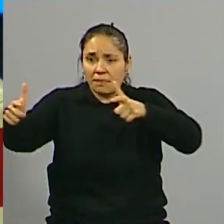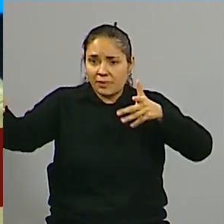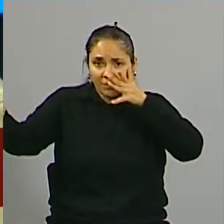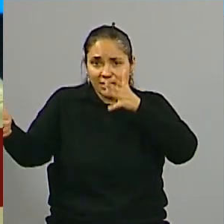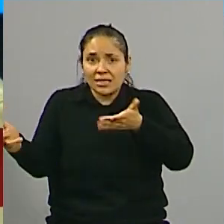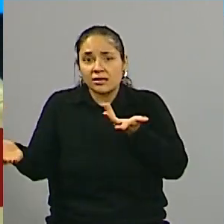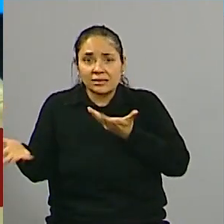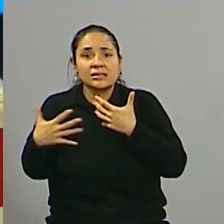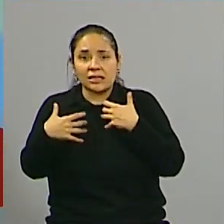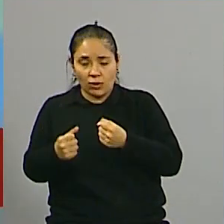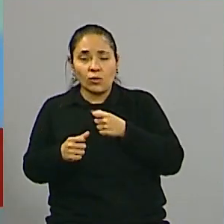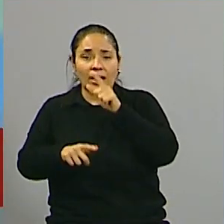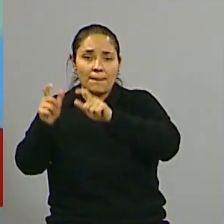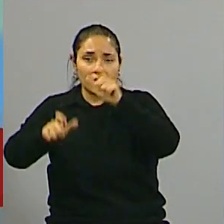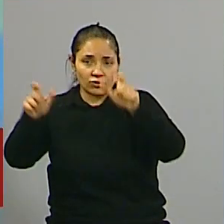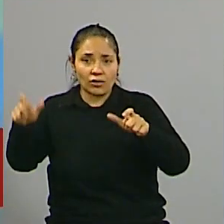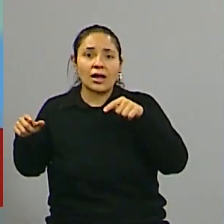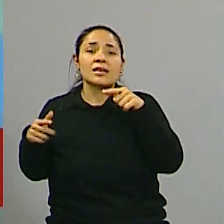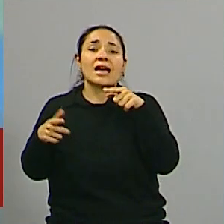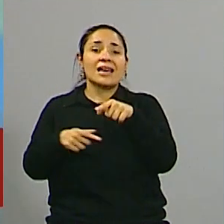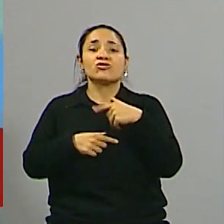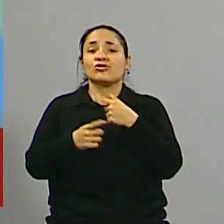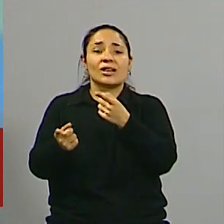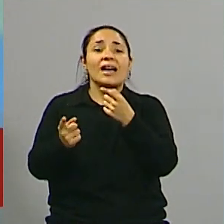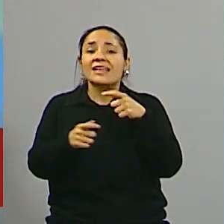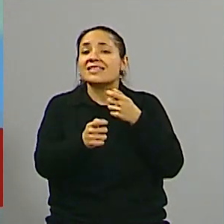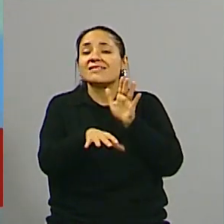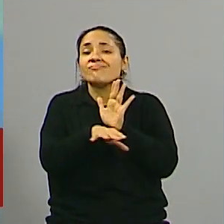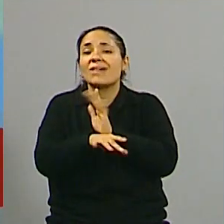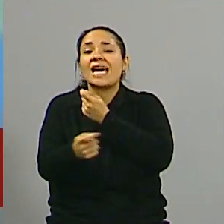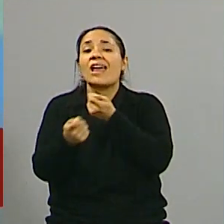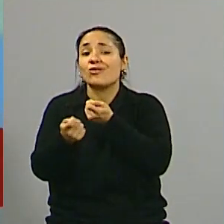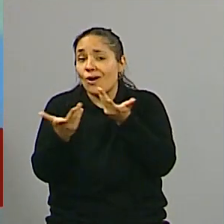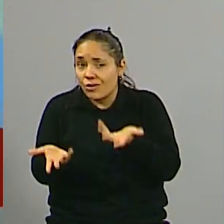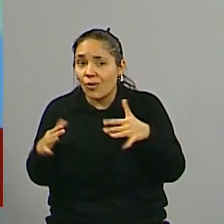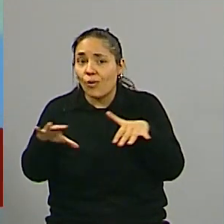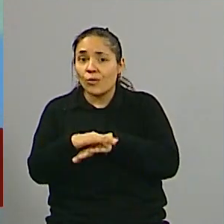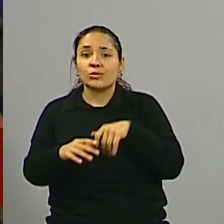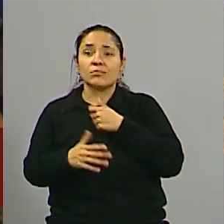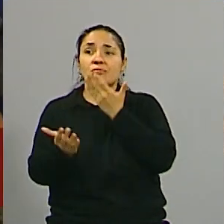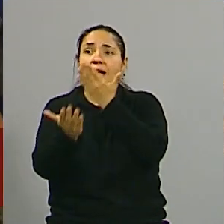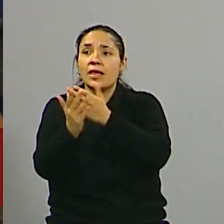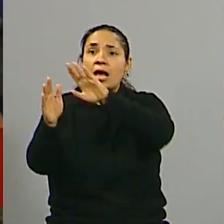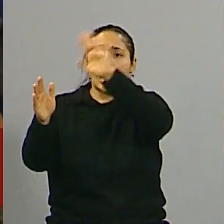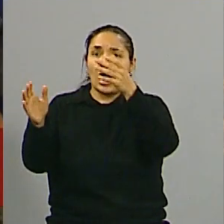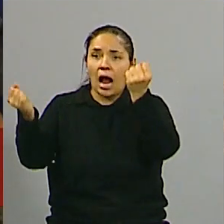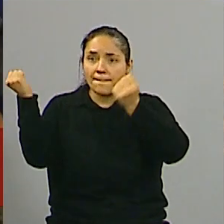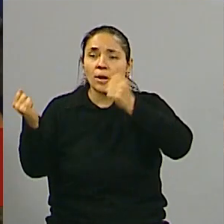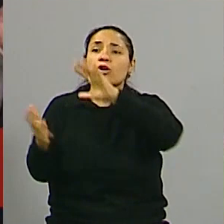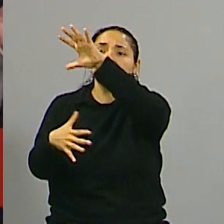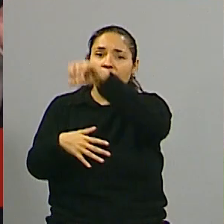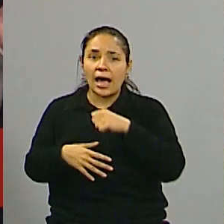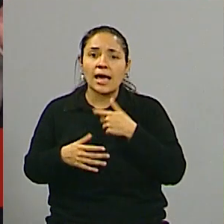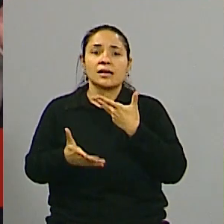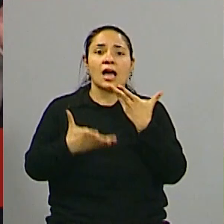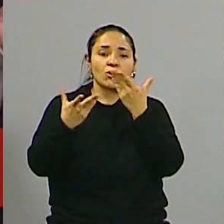de los vecinos. Bueno, eso son gestiones, gestionar un camión, gestionar, digamos, buscar los terrenos municipales para ofrecerlo al